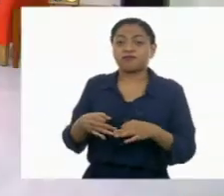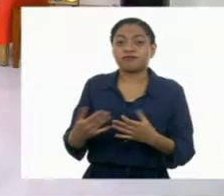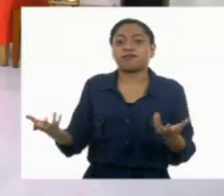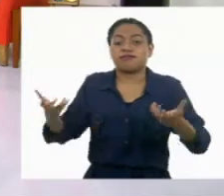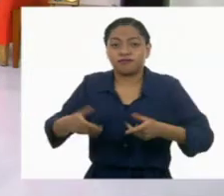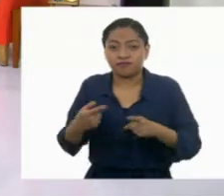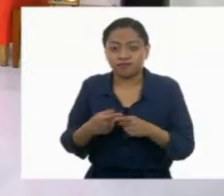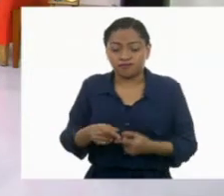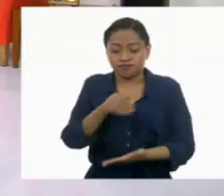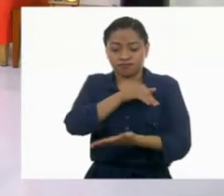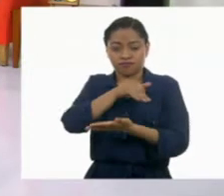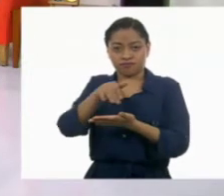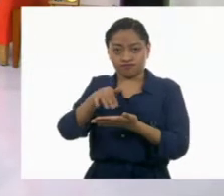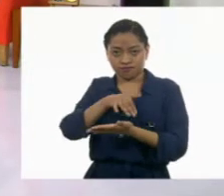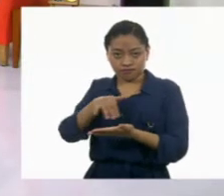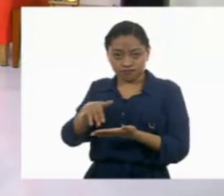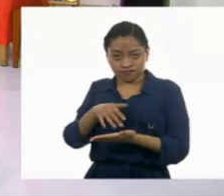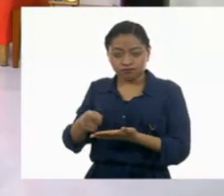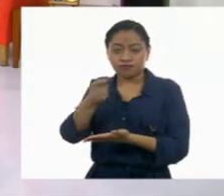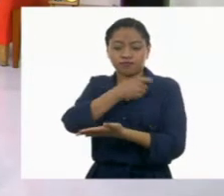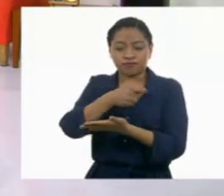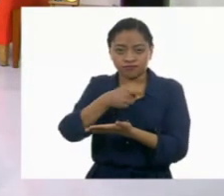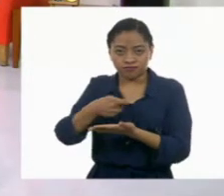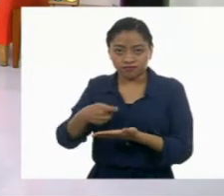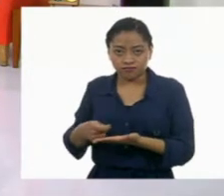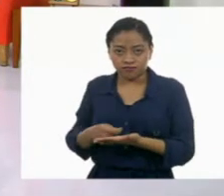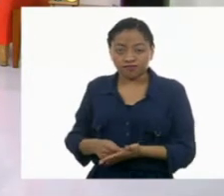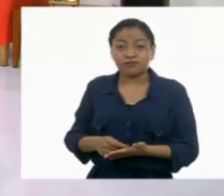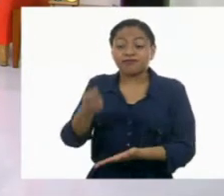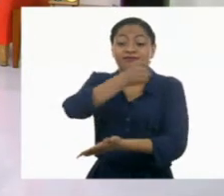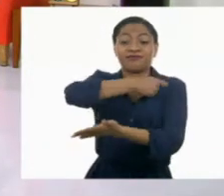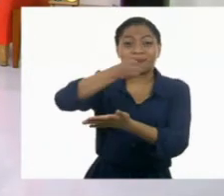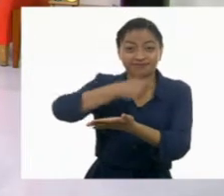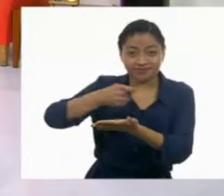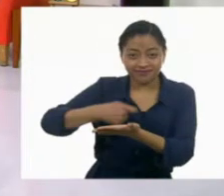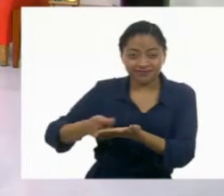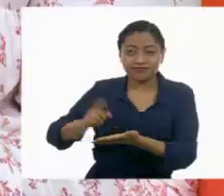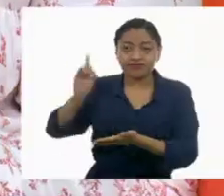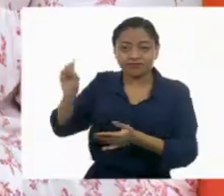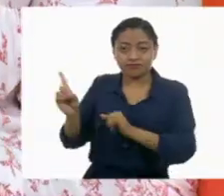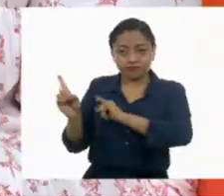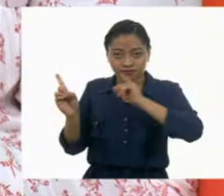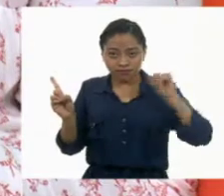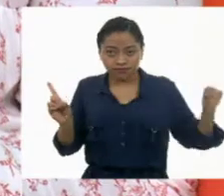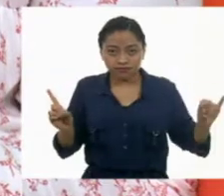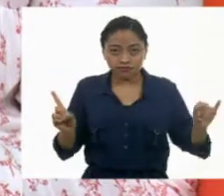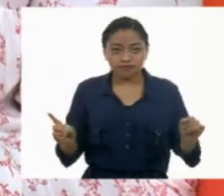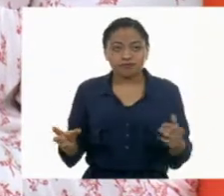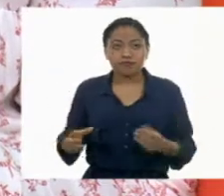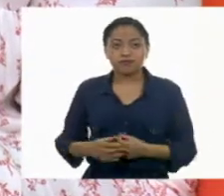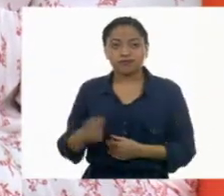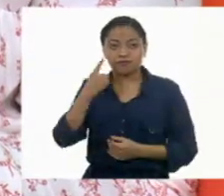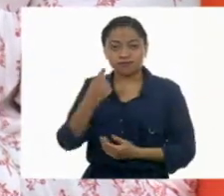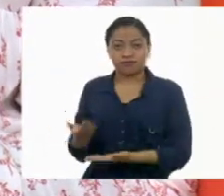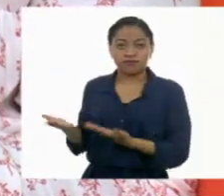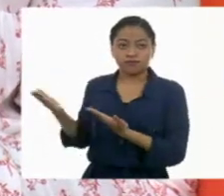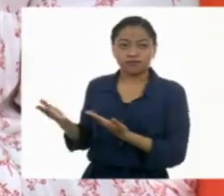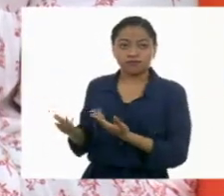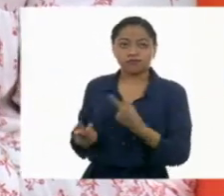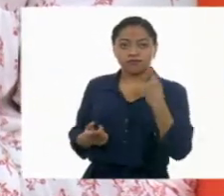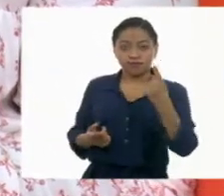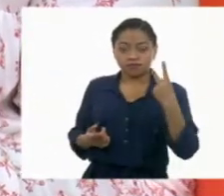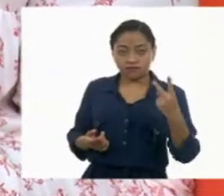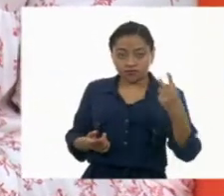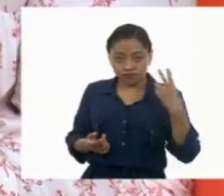de escritura. Lo vamos a iniciar de derecha a izquierda y es la combinación de puntos. Entonces, tenemos 1, 2,